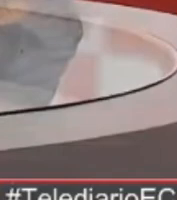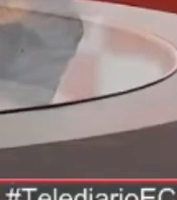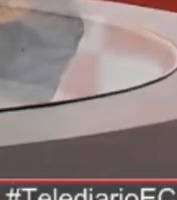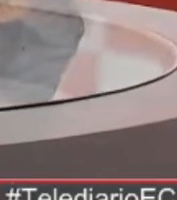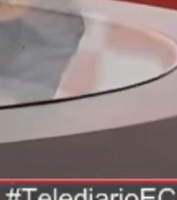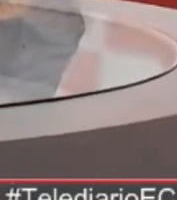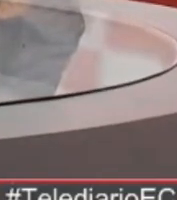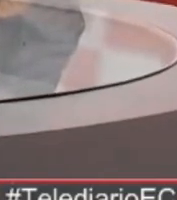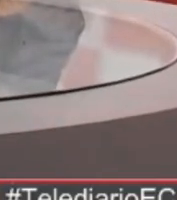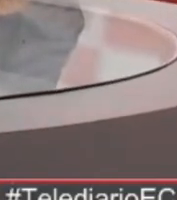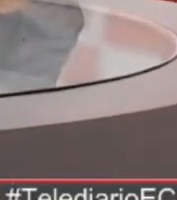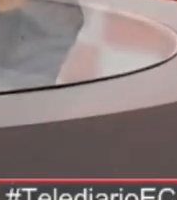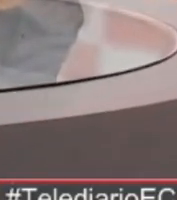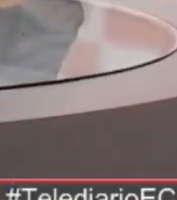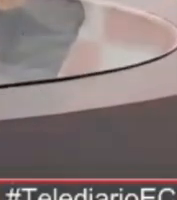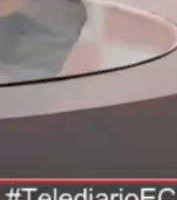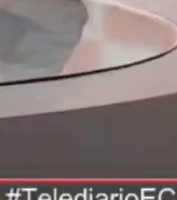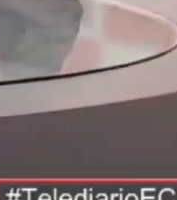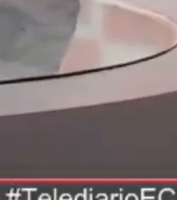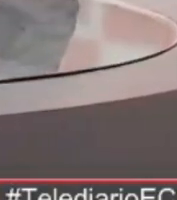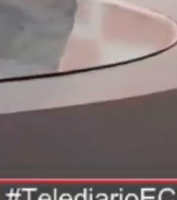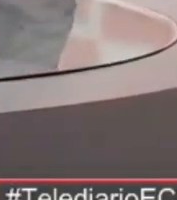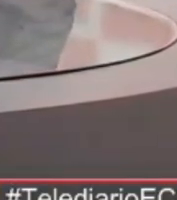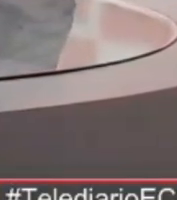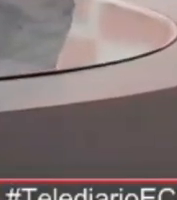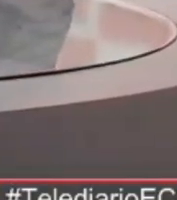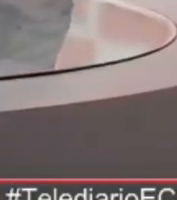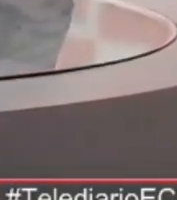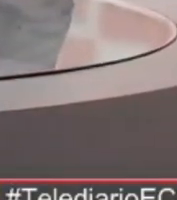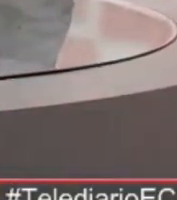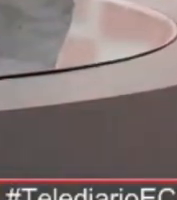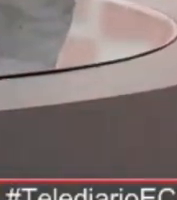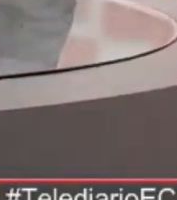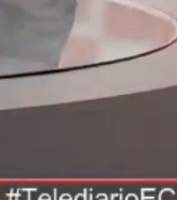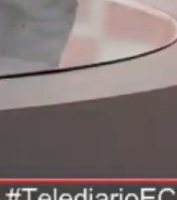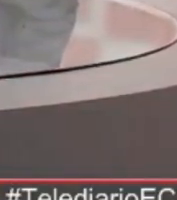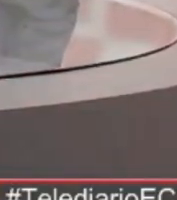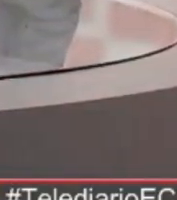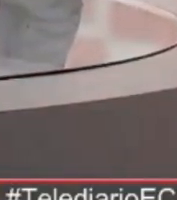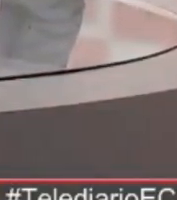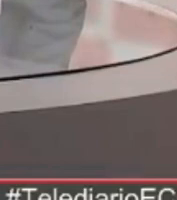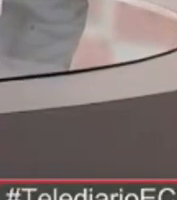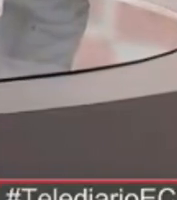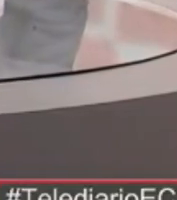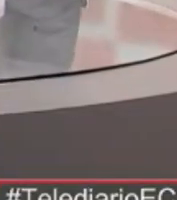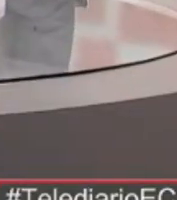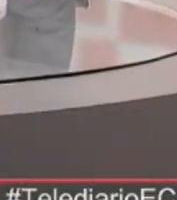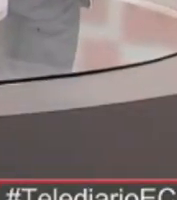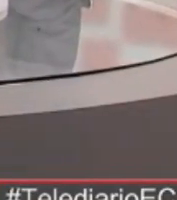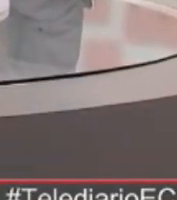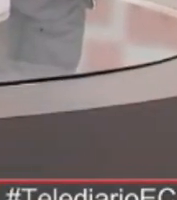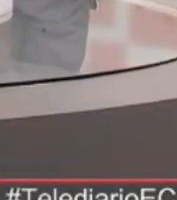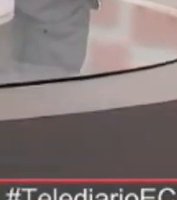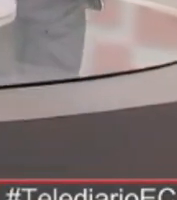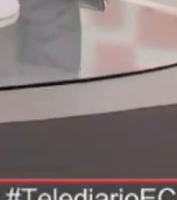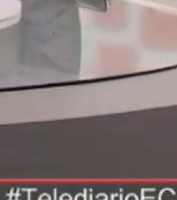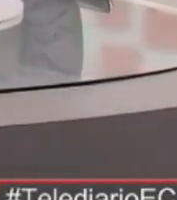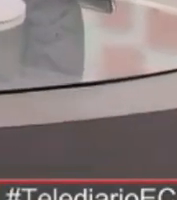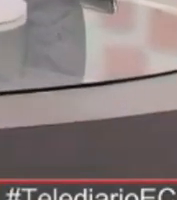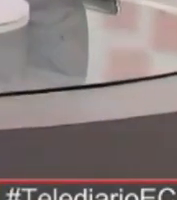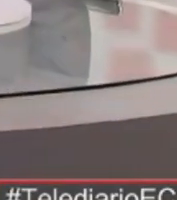van a realizar y pues a través del ministerio de turismo también hemos tratado de coordinar acciones y